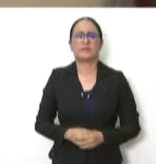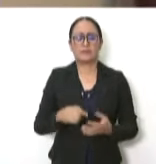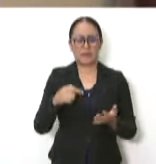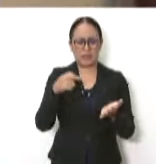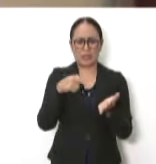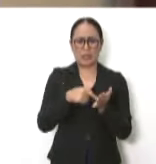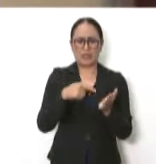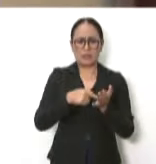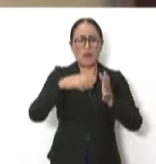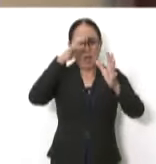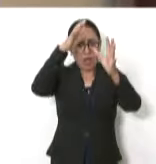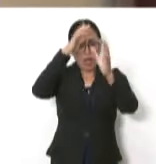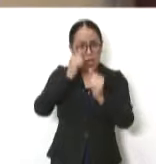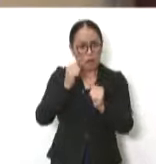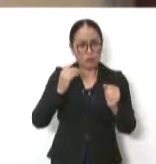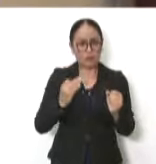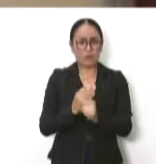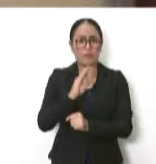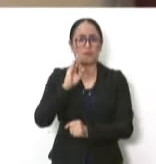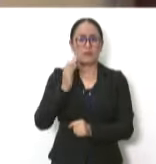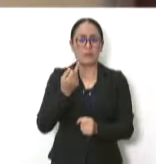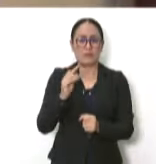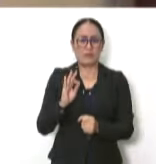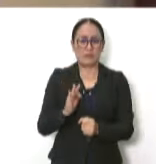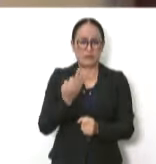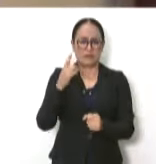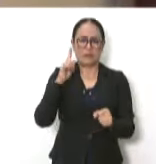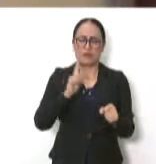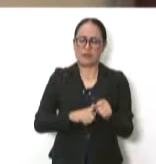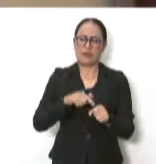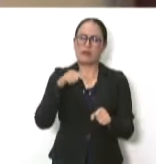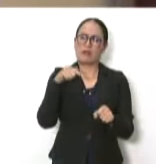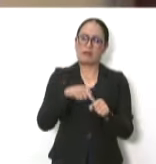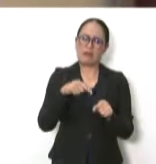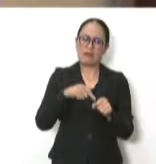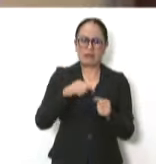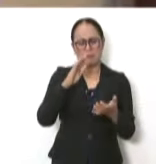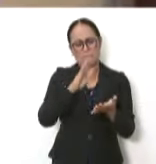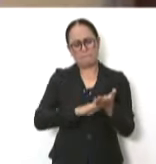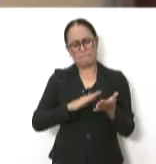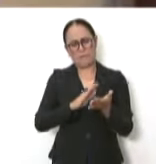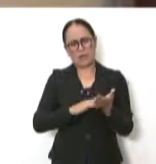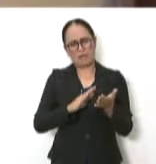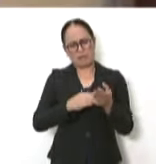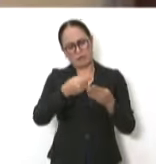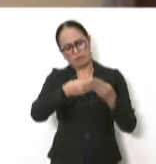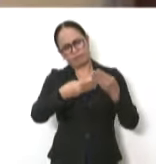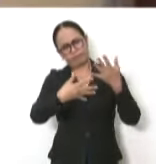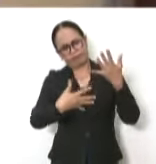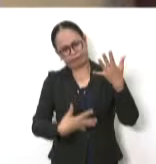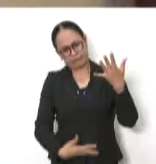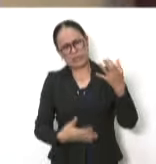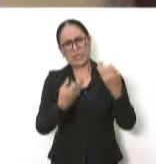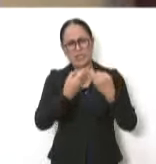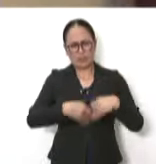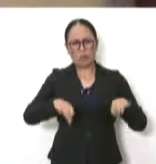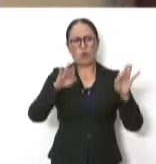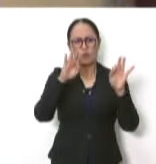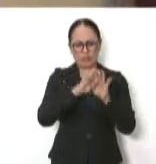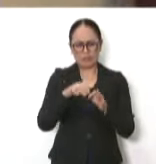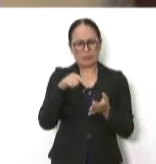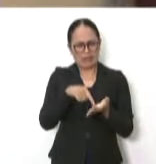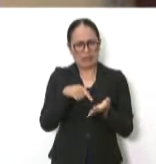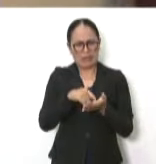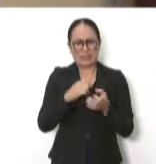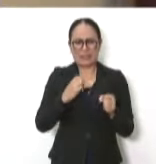contraviene el Pacto Federal, en tanto que sí hace distinción respecto de aquellos documentos que sean relevantes para el Estado,